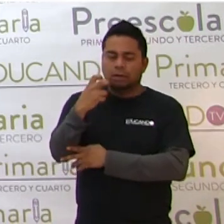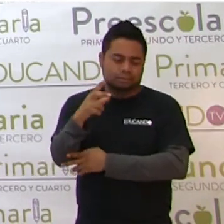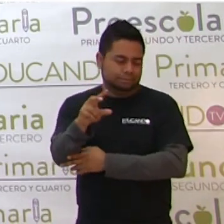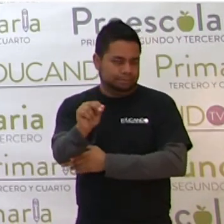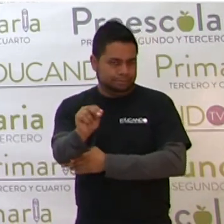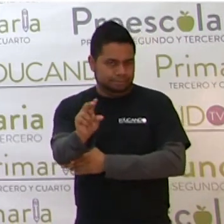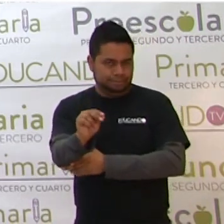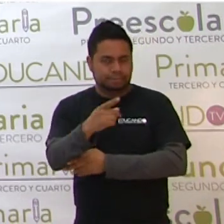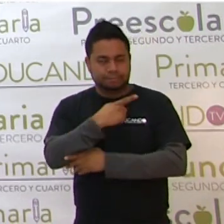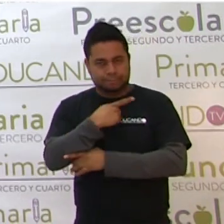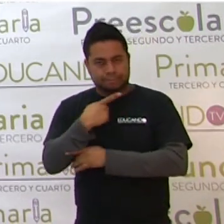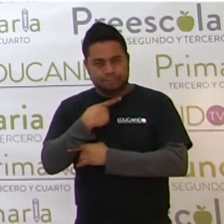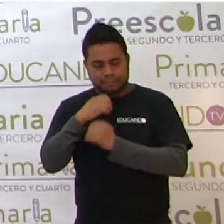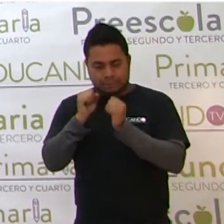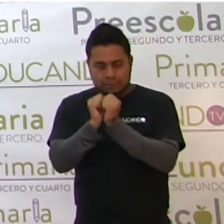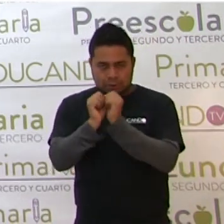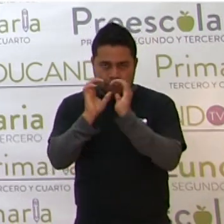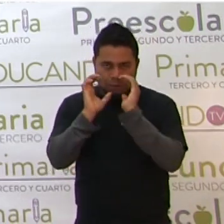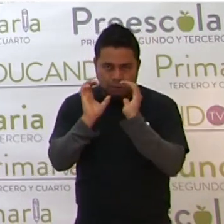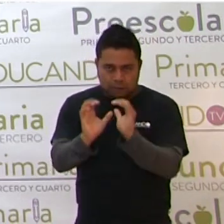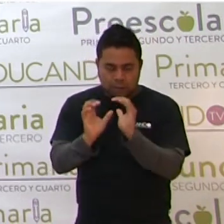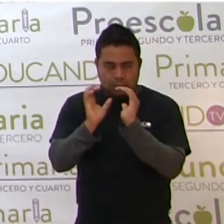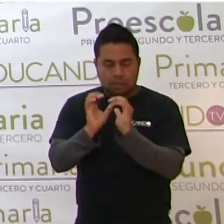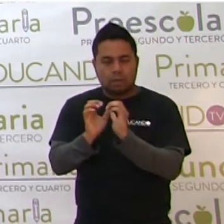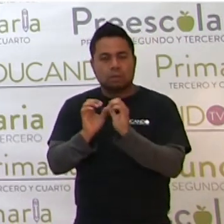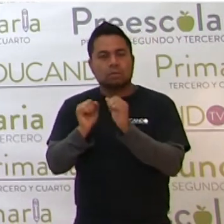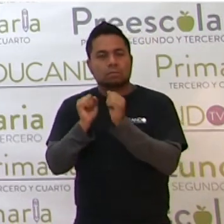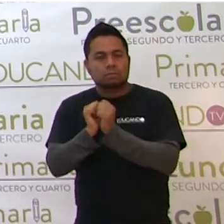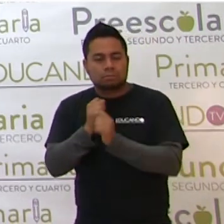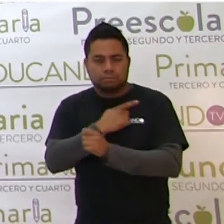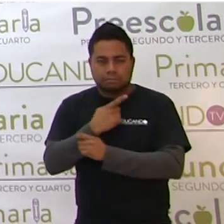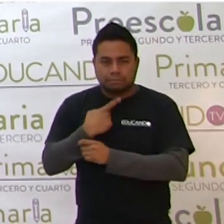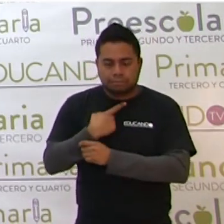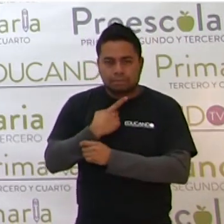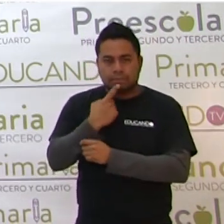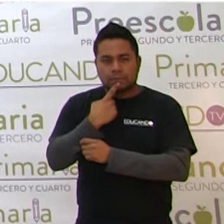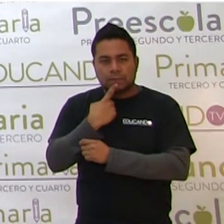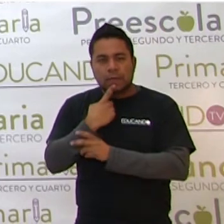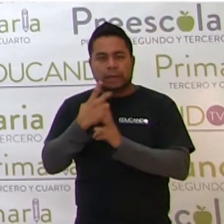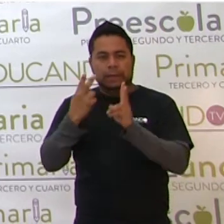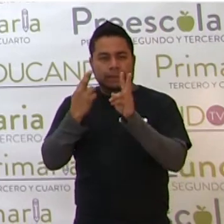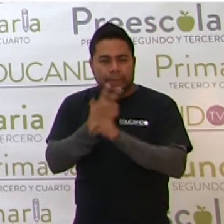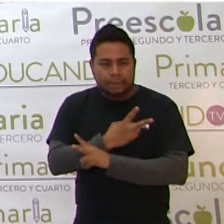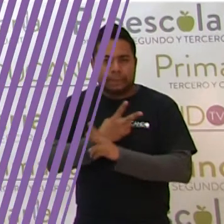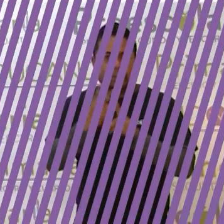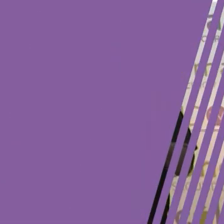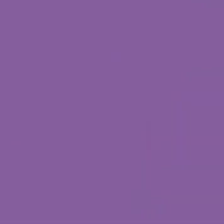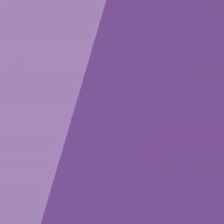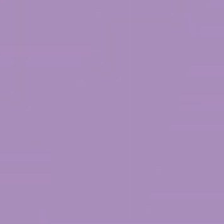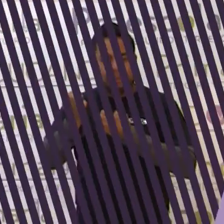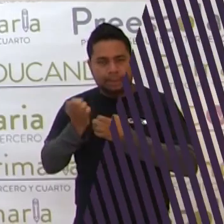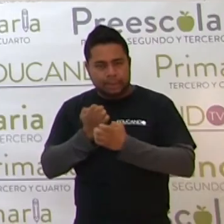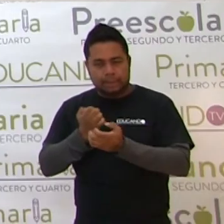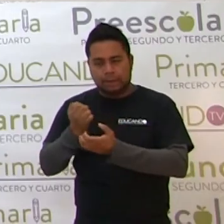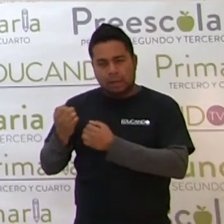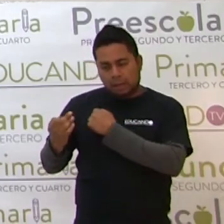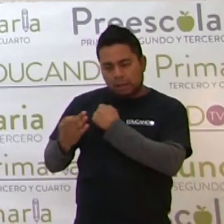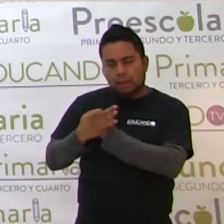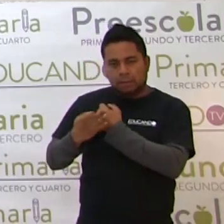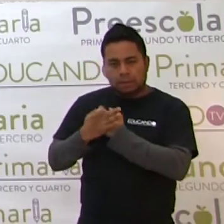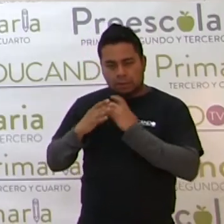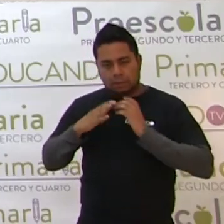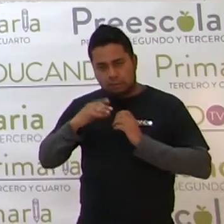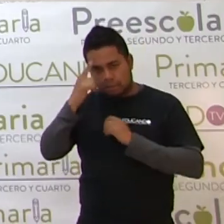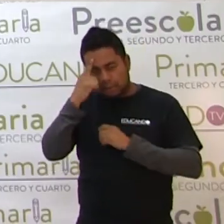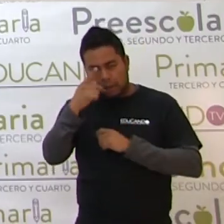tener mucho cuidado en ese aspecto, en que vayas haciendo ejercicios de respiración y que te puedan ir ayudando. Tal vez